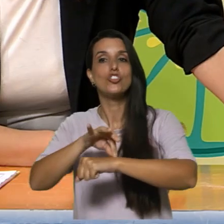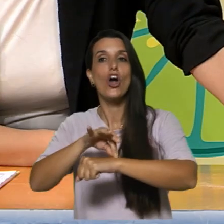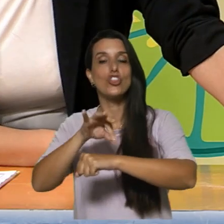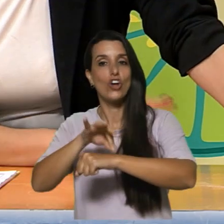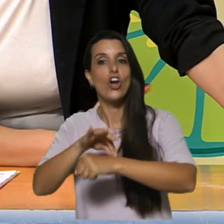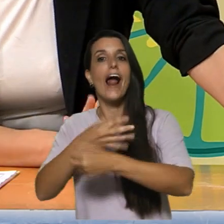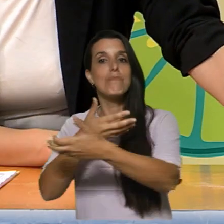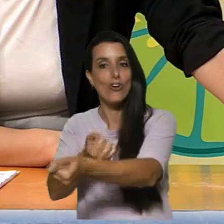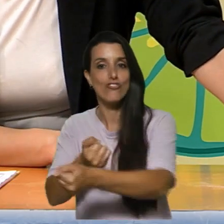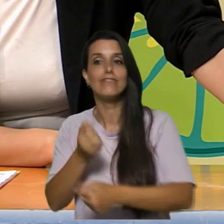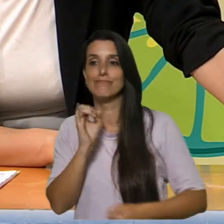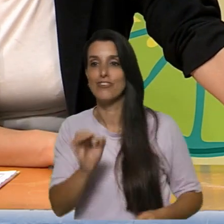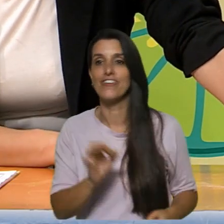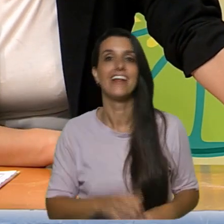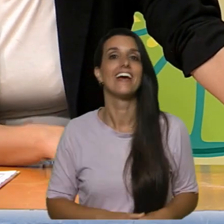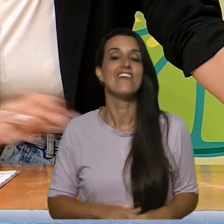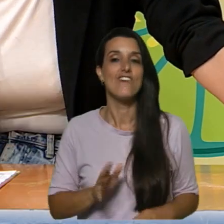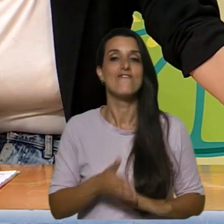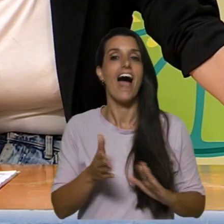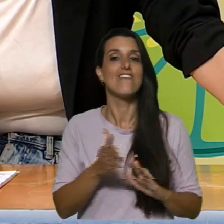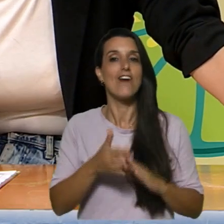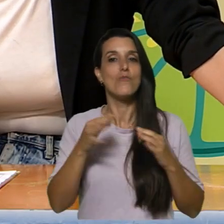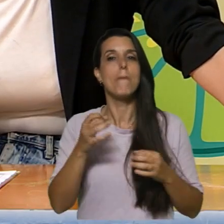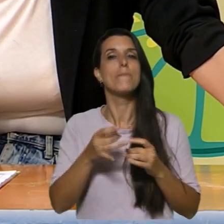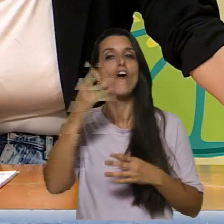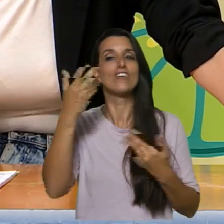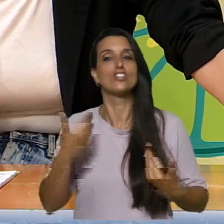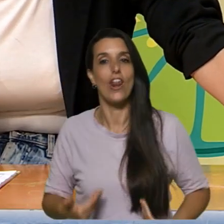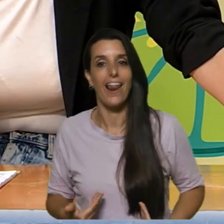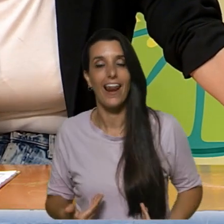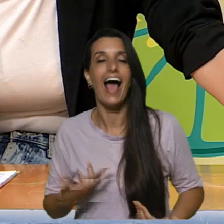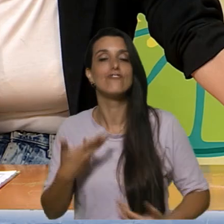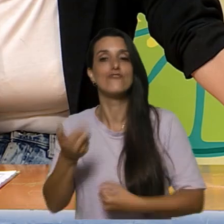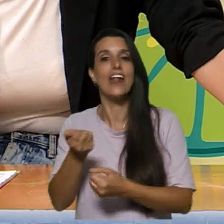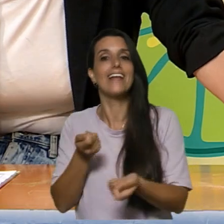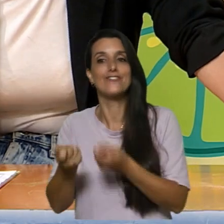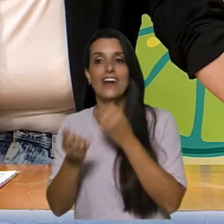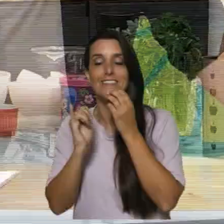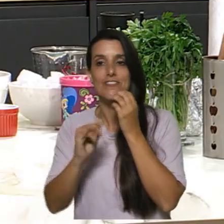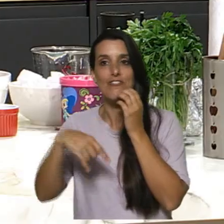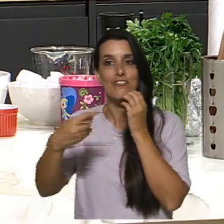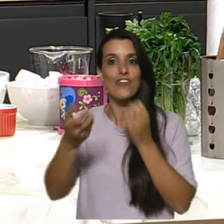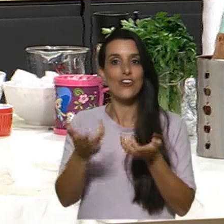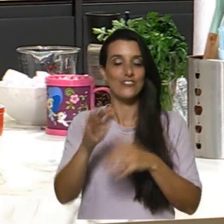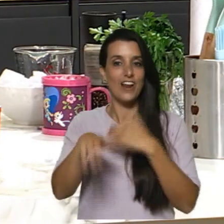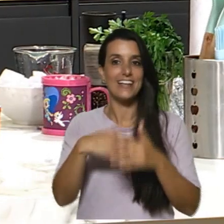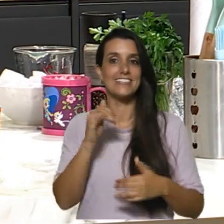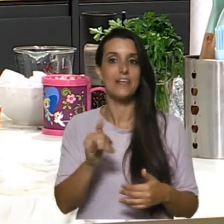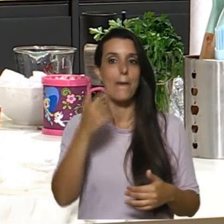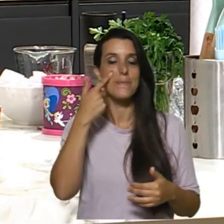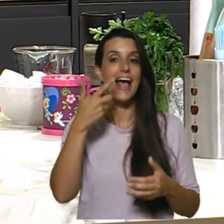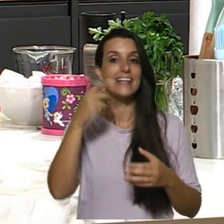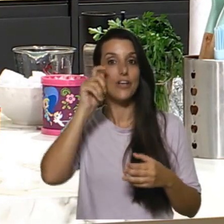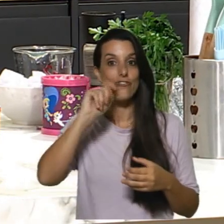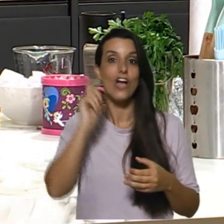totalmente. Perfecto, quédate tranquilo. Entonces, que vas a estar en manos de un profesional. Un profesional te va a asesorar. Seguimos con el menjunje. Mira, las